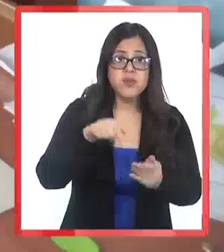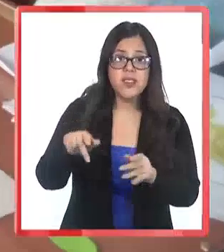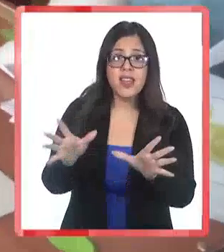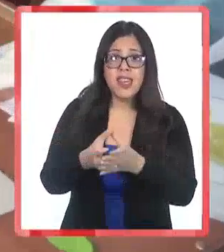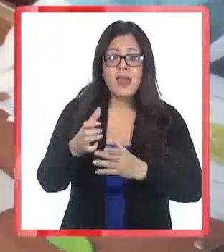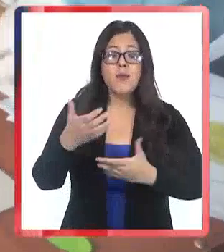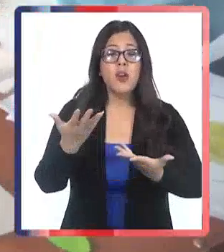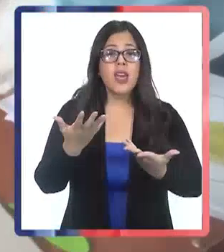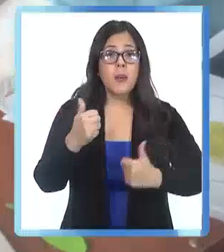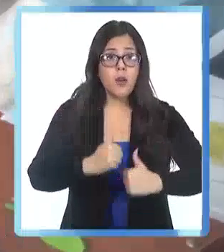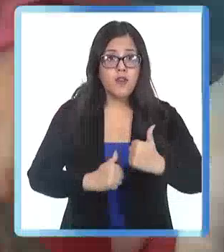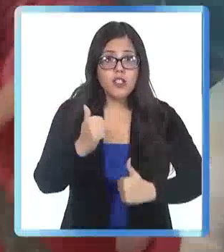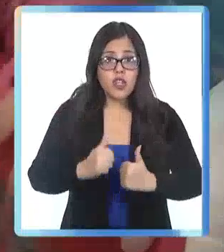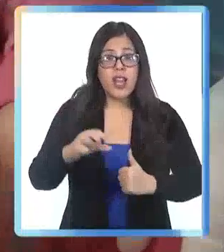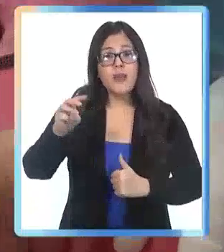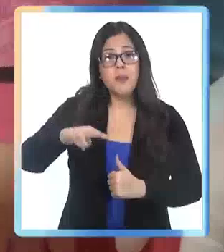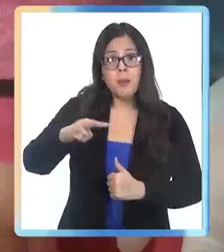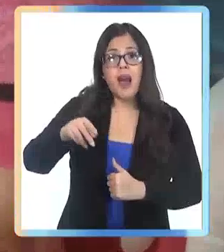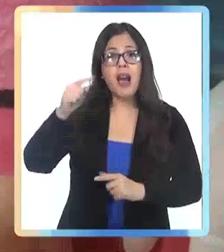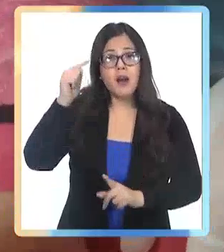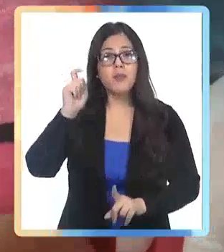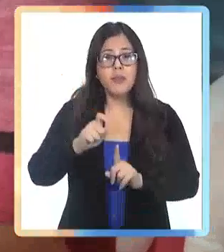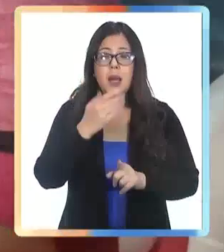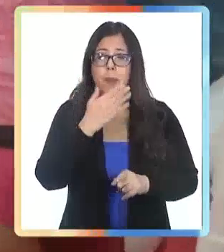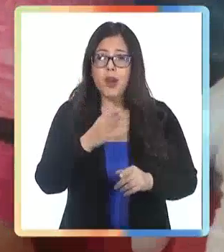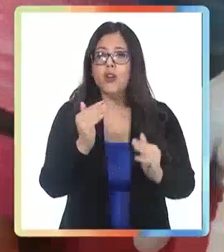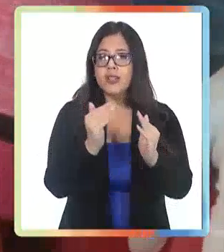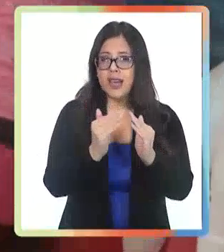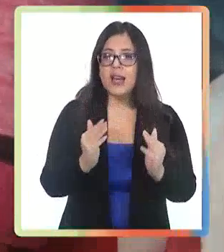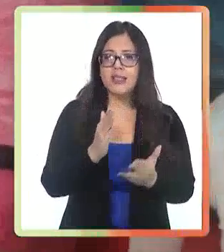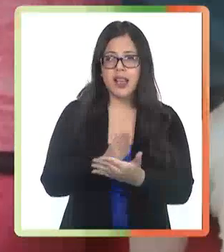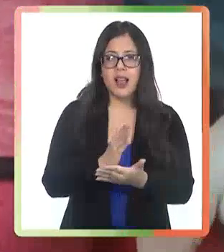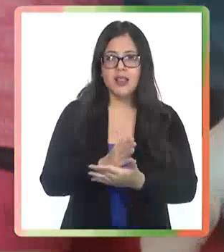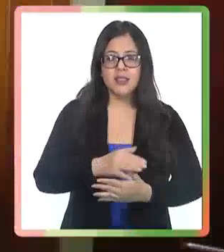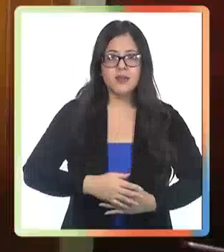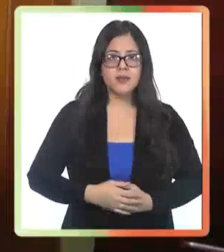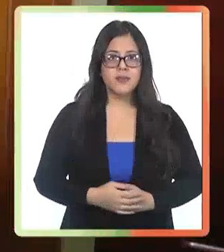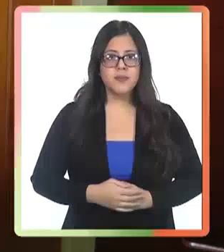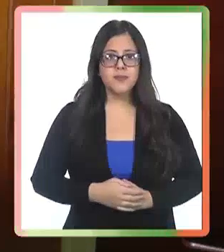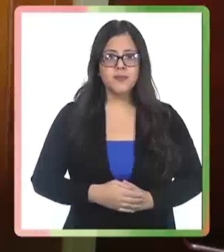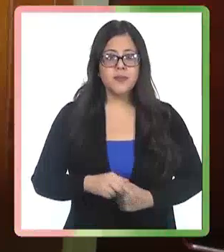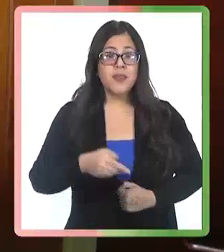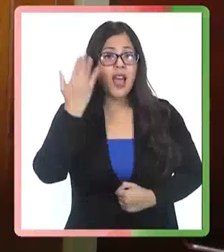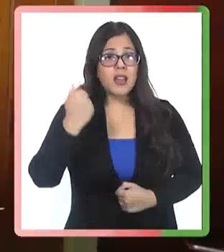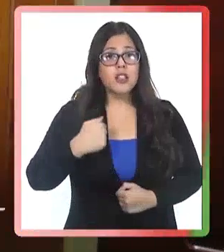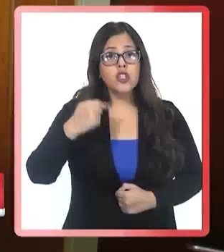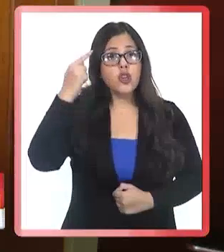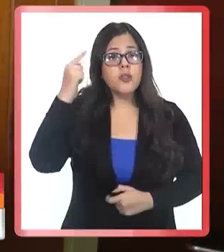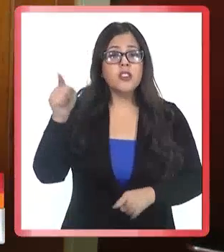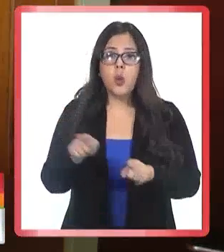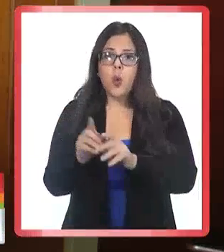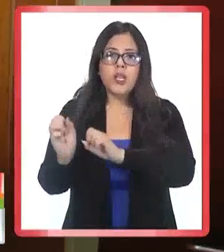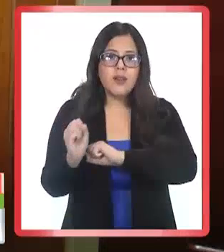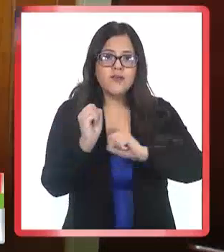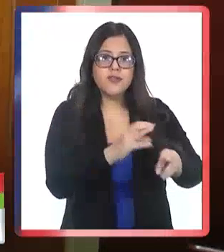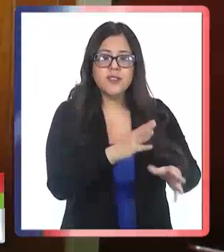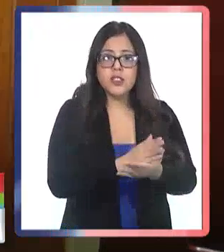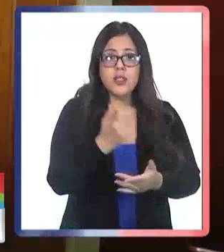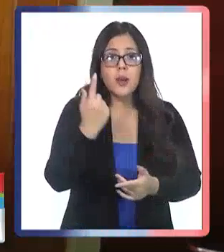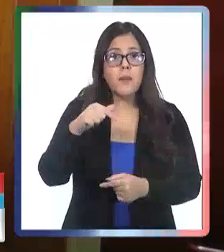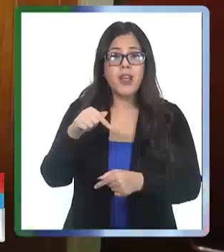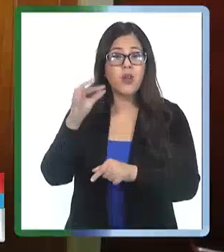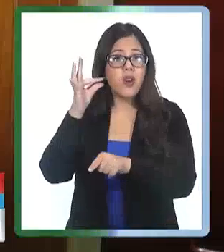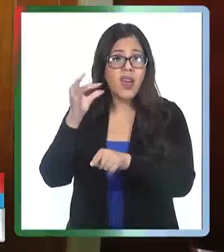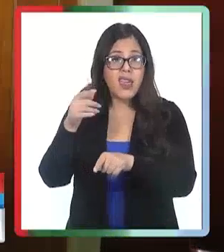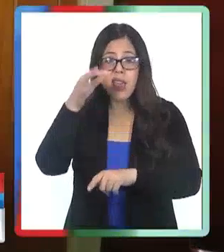clases, el equipo médico y su madre prefieren que pueda tener clases en su casa. Yo en algún momento igual pensaba colocarlo en colegio, pero